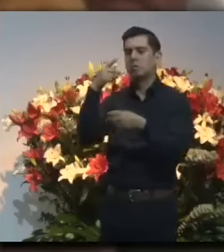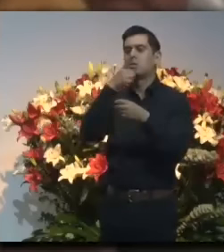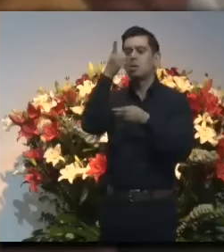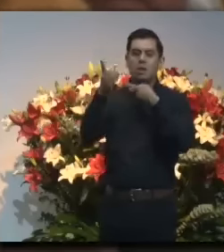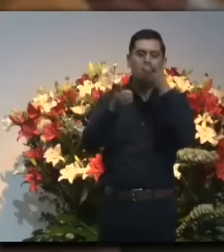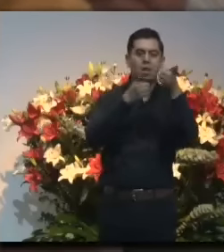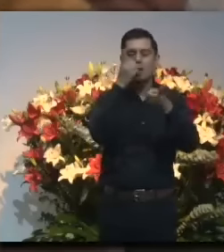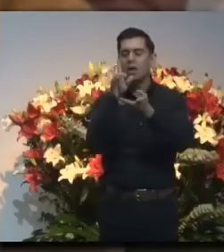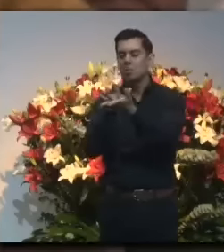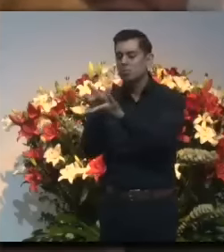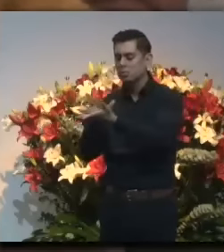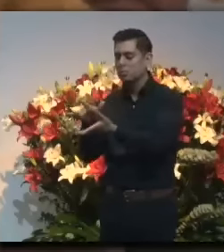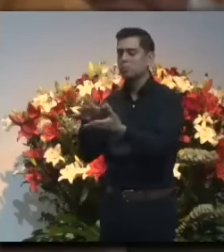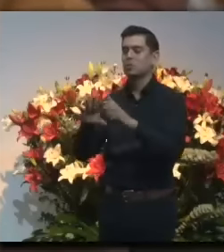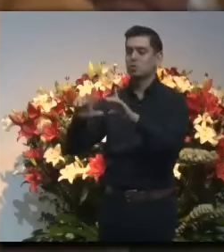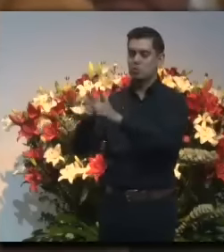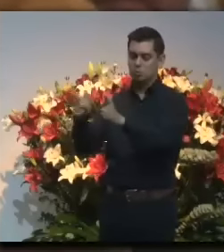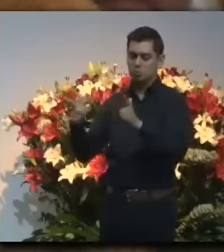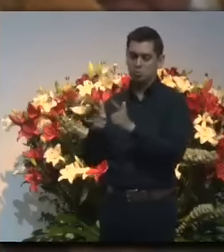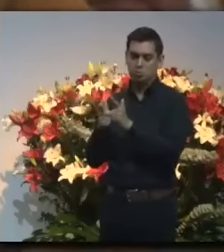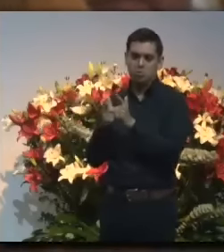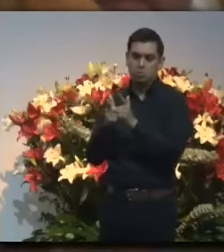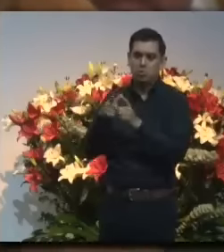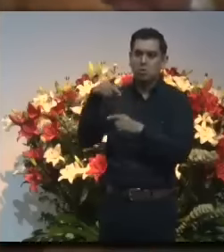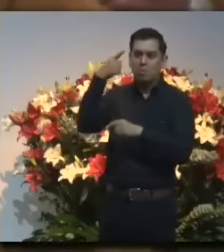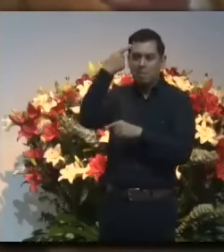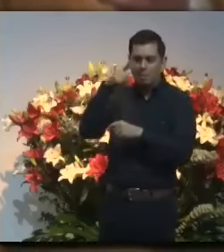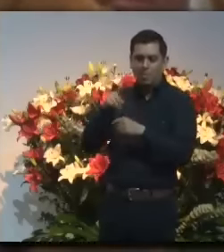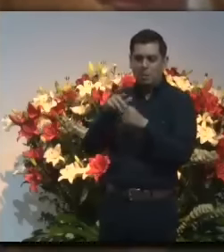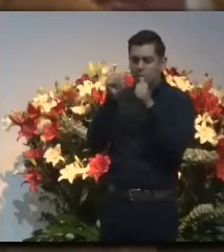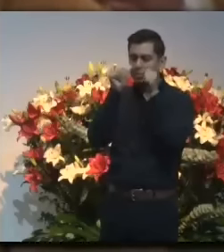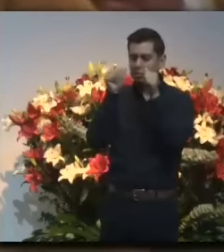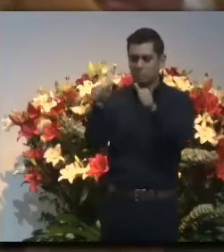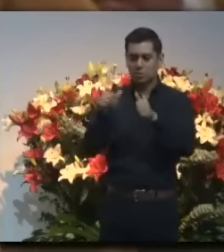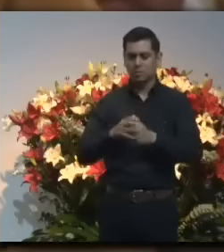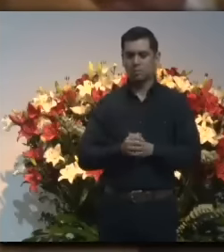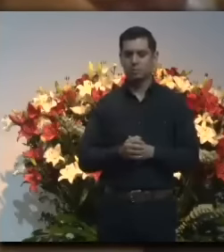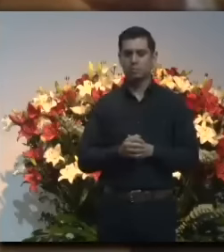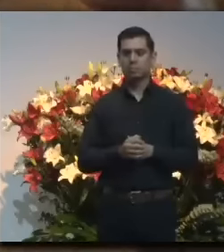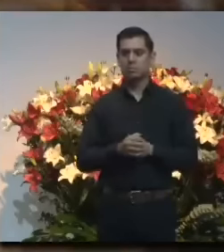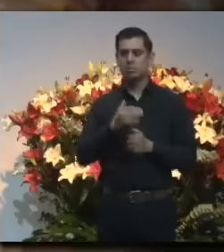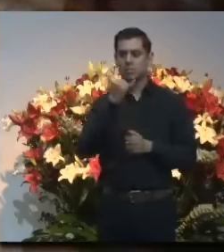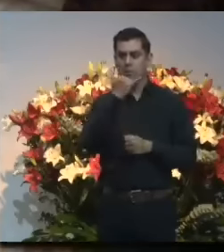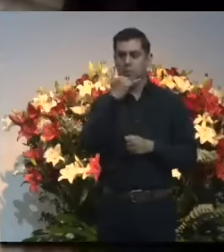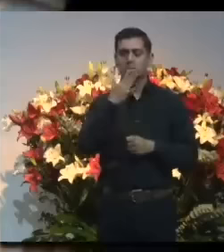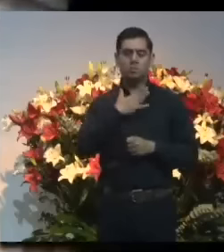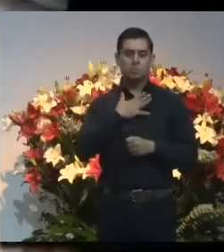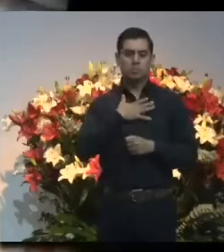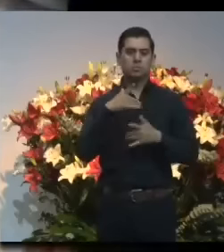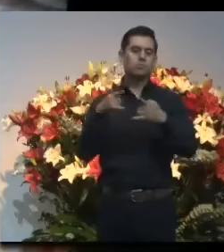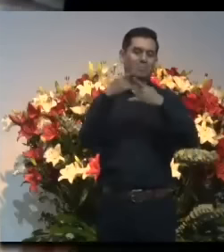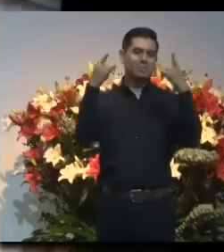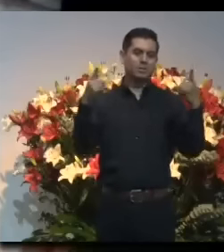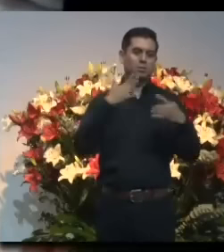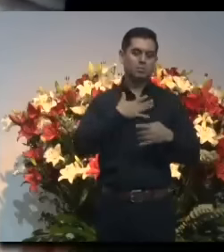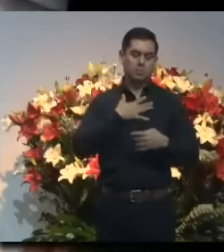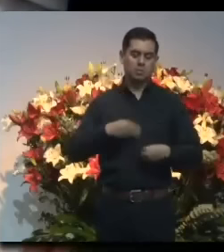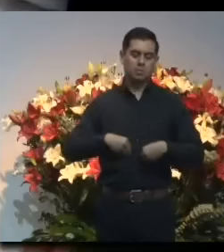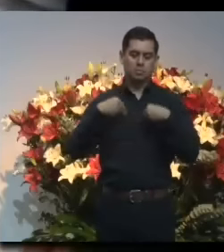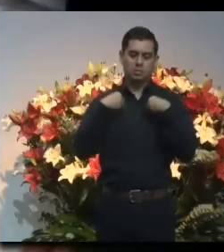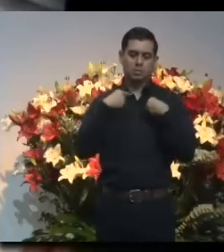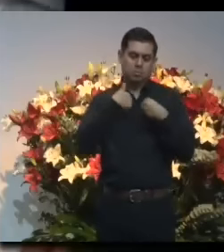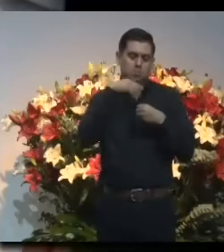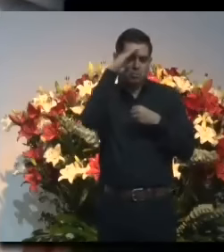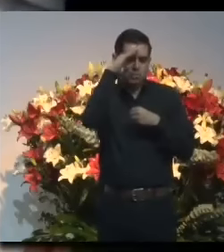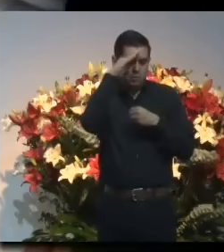genuinamente vas a atender sus preocupaciones? Pues mi historia de vida. Yo creo que uno debe ser congruente con